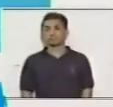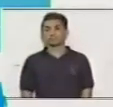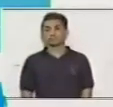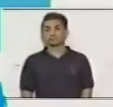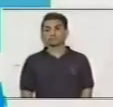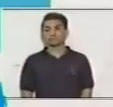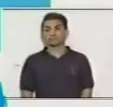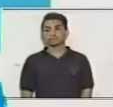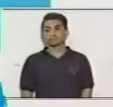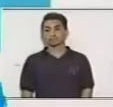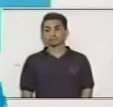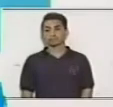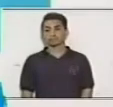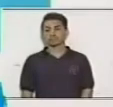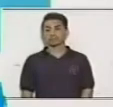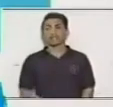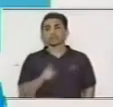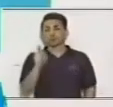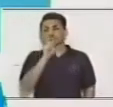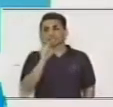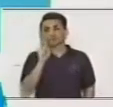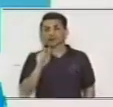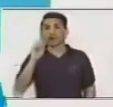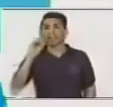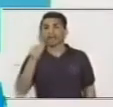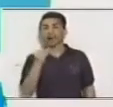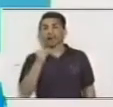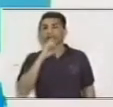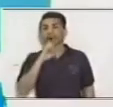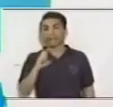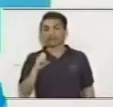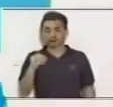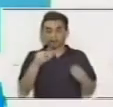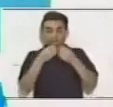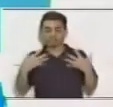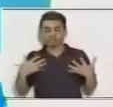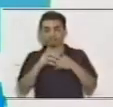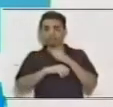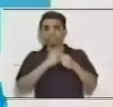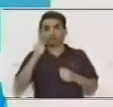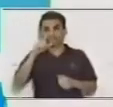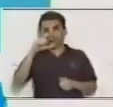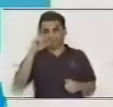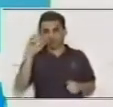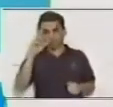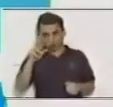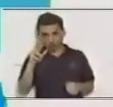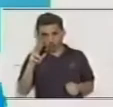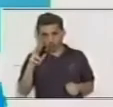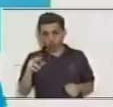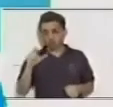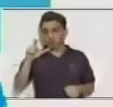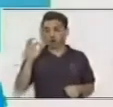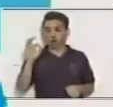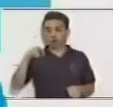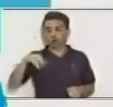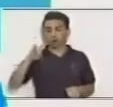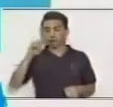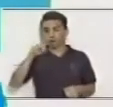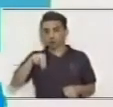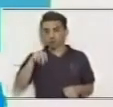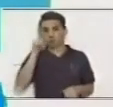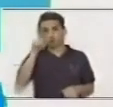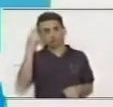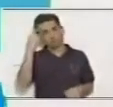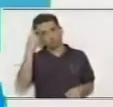qué es el factor común. Busquen en sus apuntes, pues, y me escriben aquí con sus propias palabras. no quiero que lo